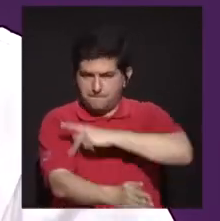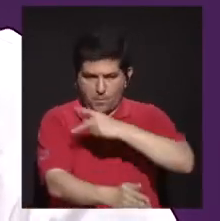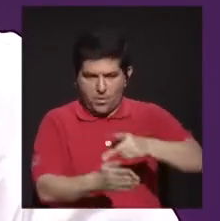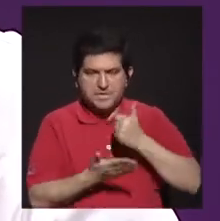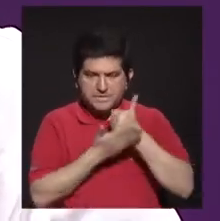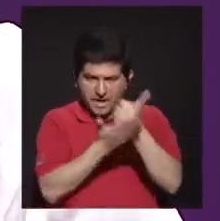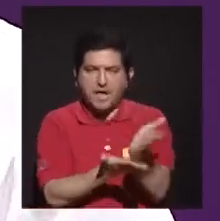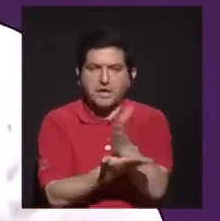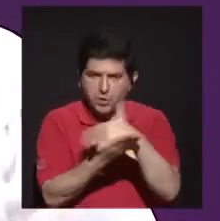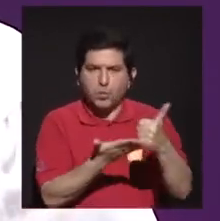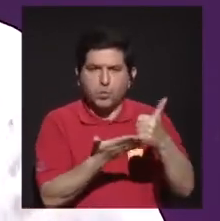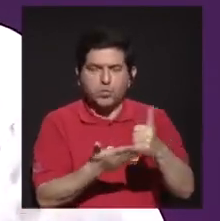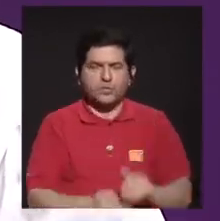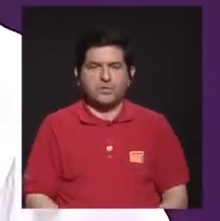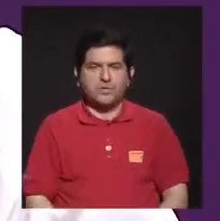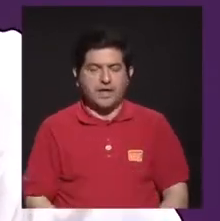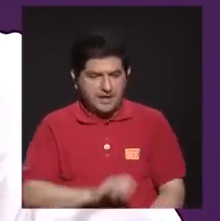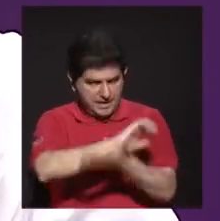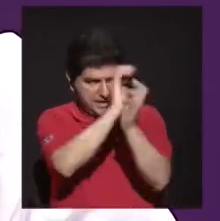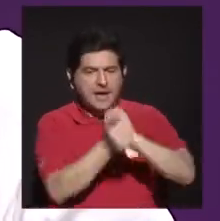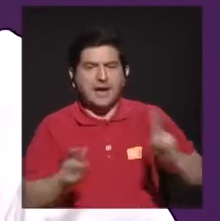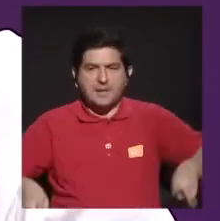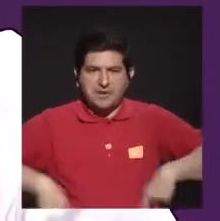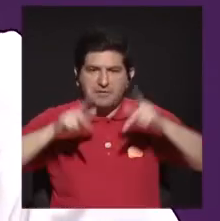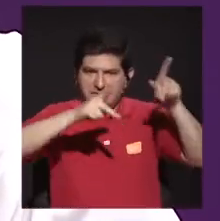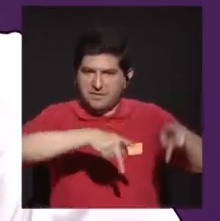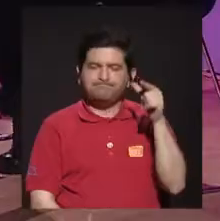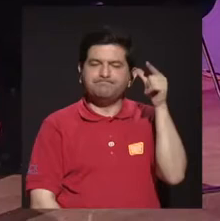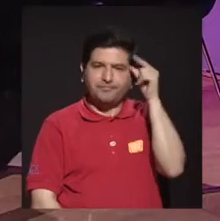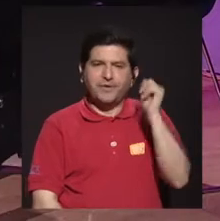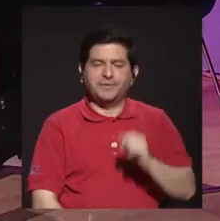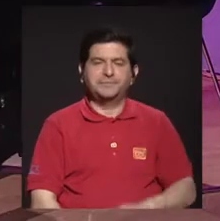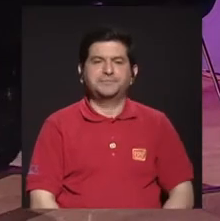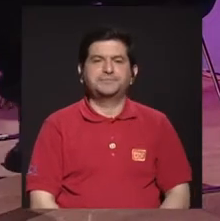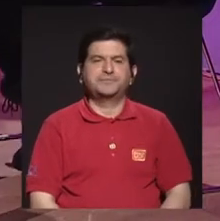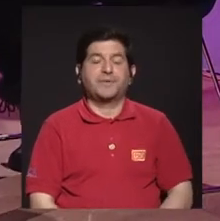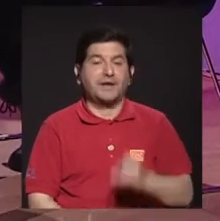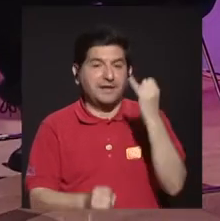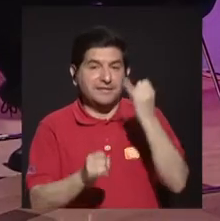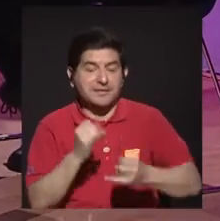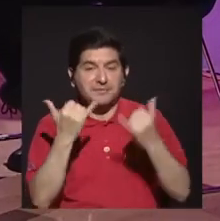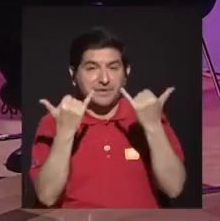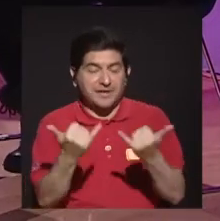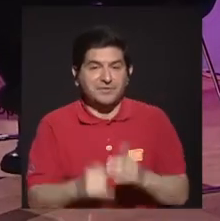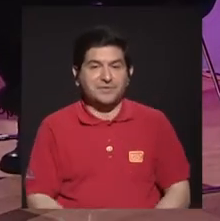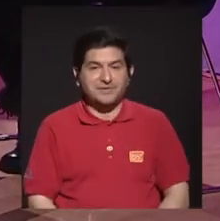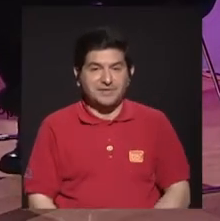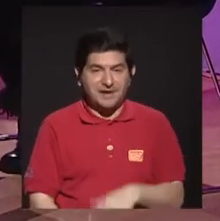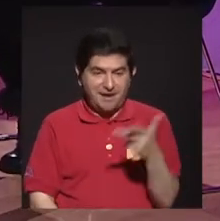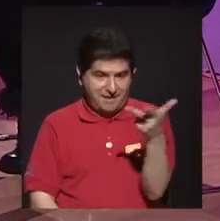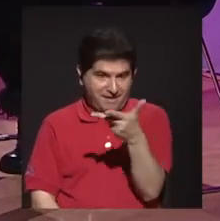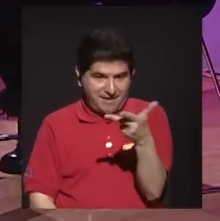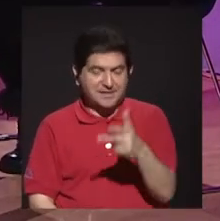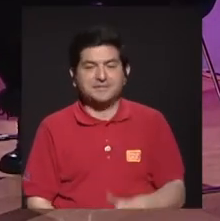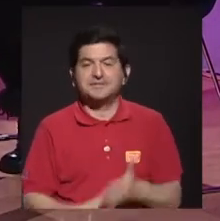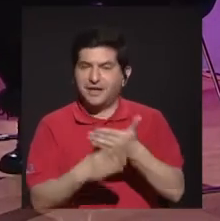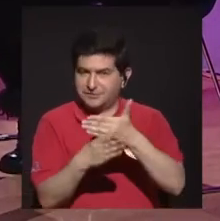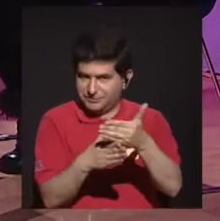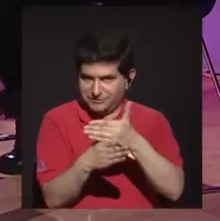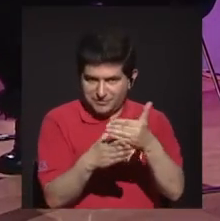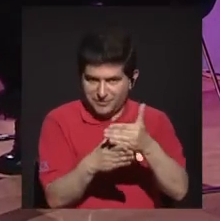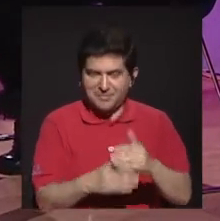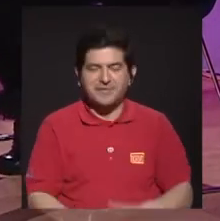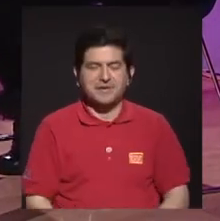sirve para algo y sirve para transformar la vida de los seres humanos. Y para finalizar, las chicas nos van a compartir, nos